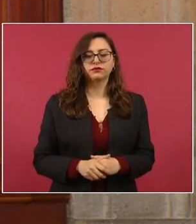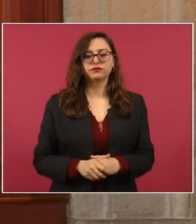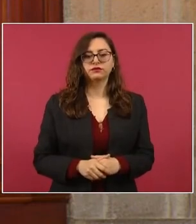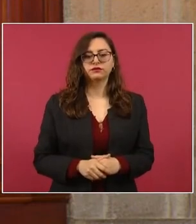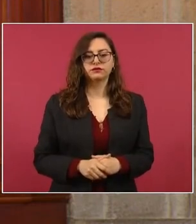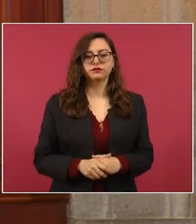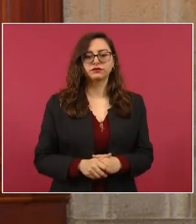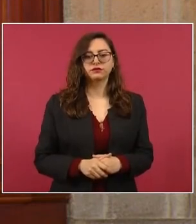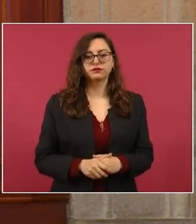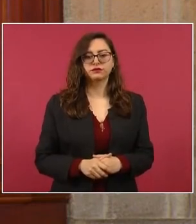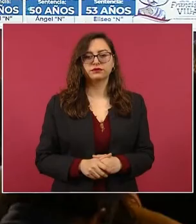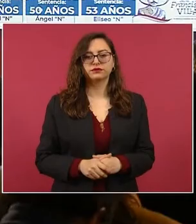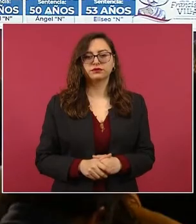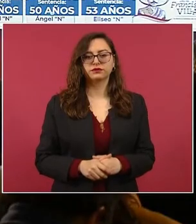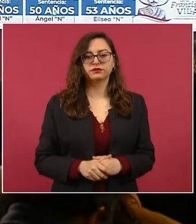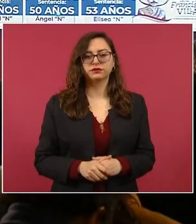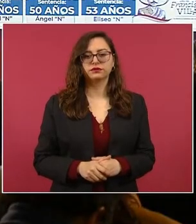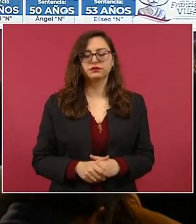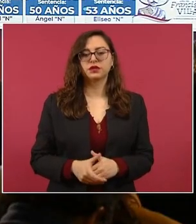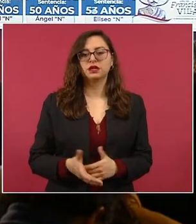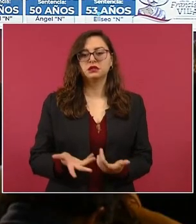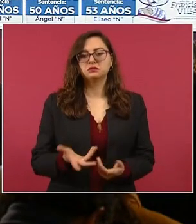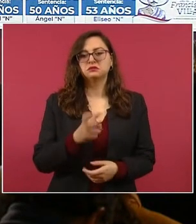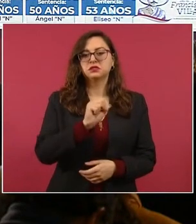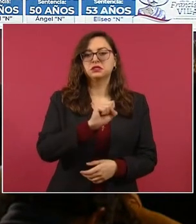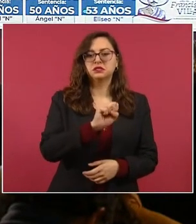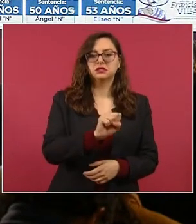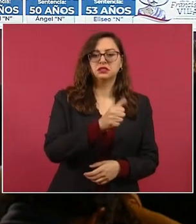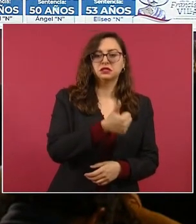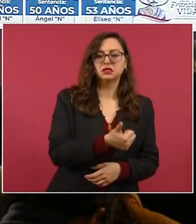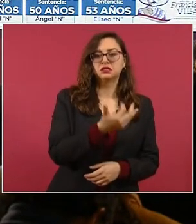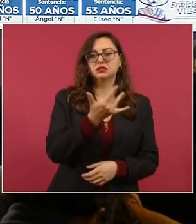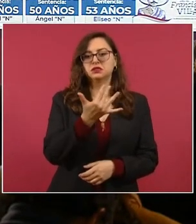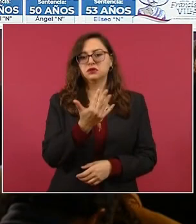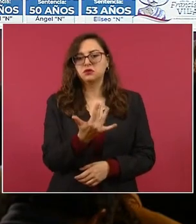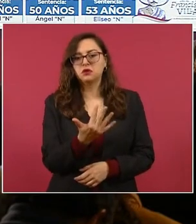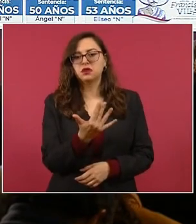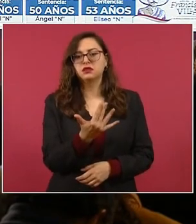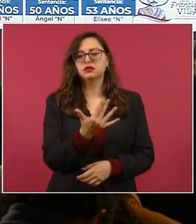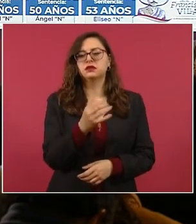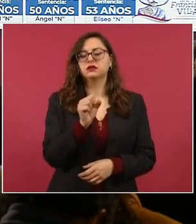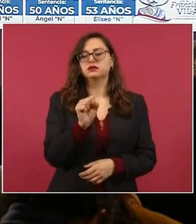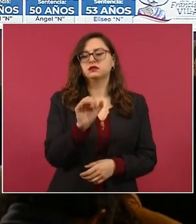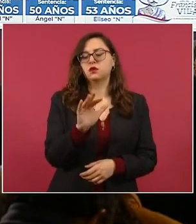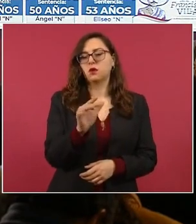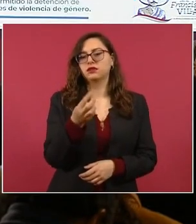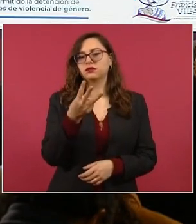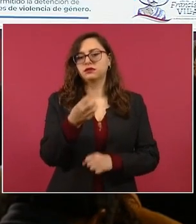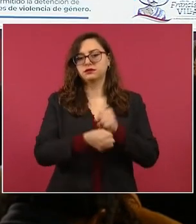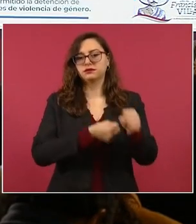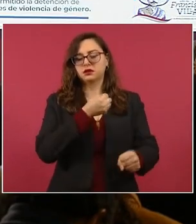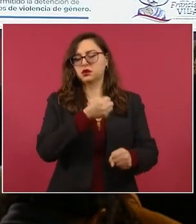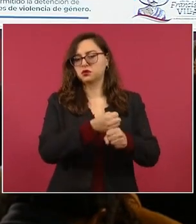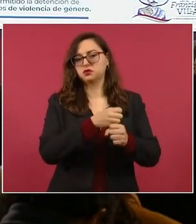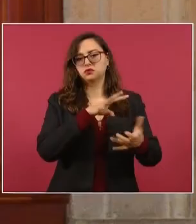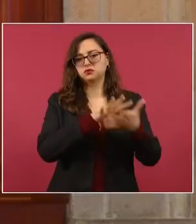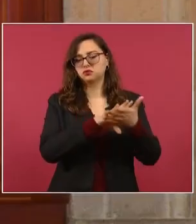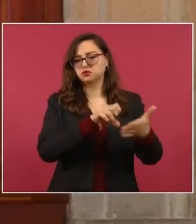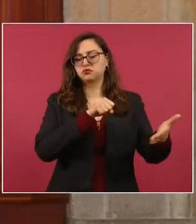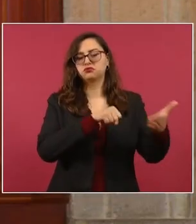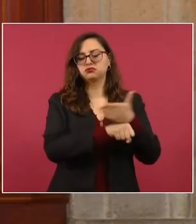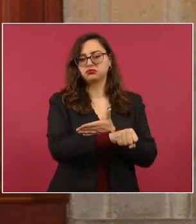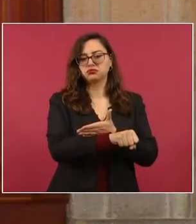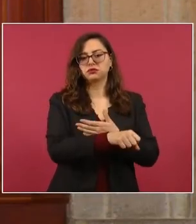de sentencias de 66, 50 y 53 años, entre otros. Adelante.